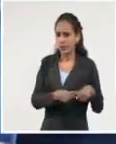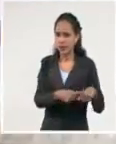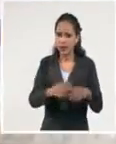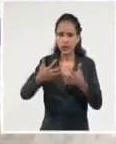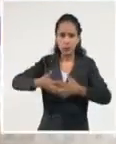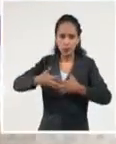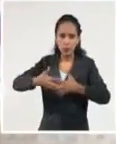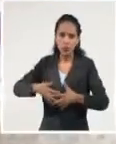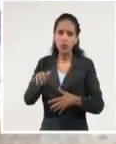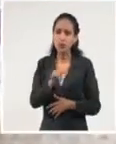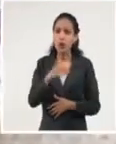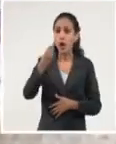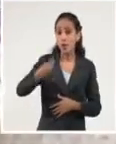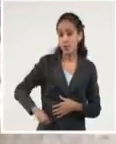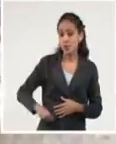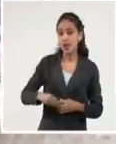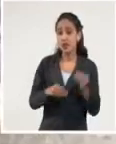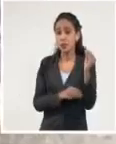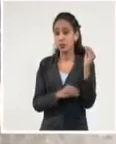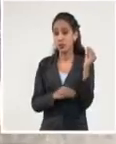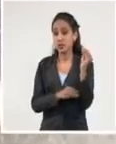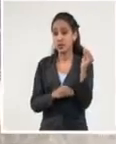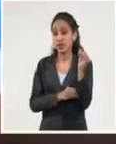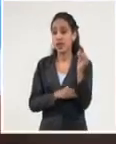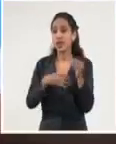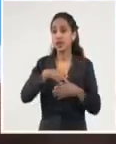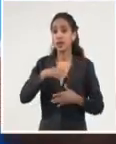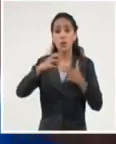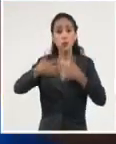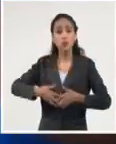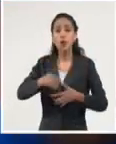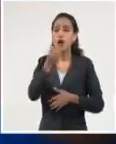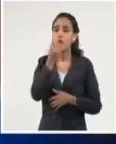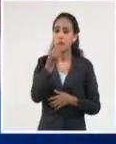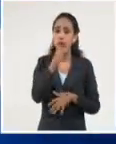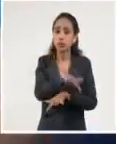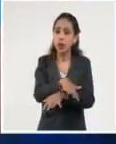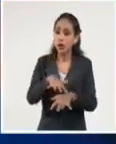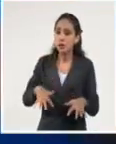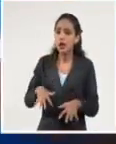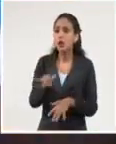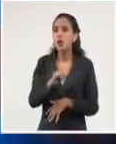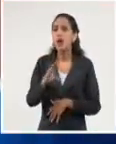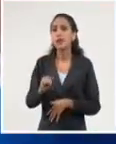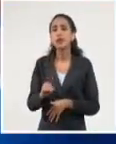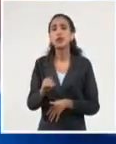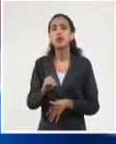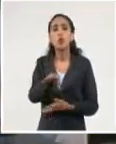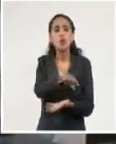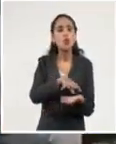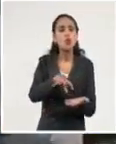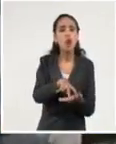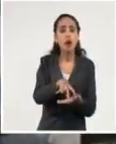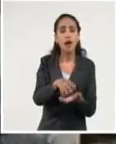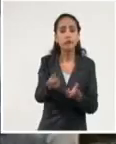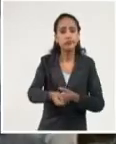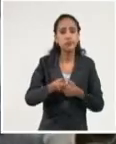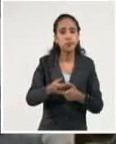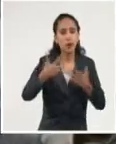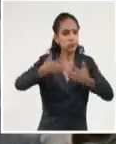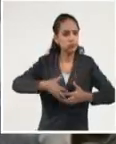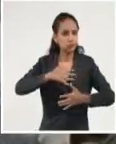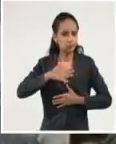producciones y el aprovechamiento de las potencialidades existentes en la producción de alimento animal, y orientó la creación de un área agrícola para el autoconsumo de la